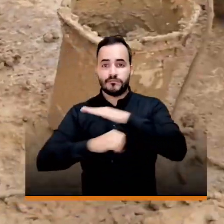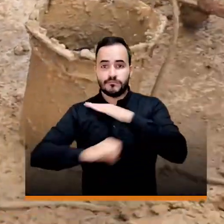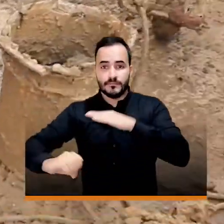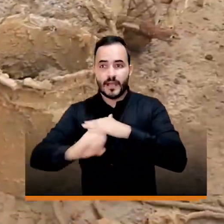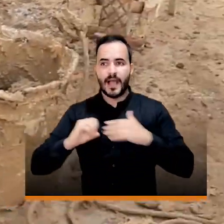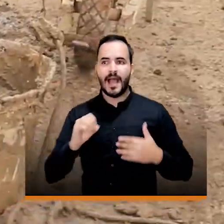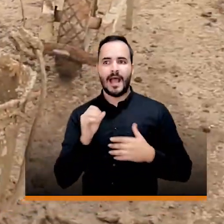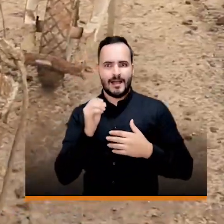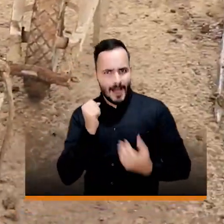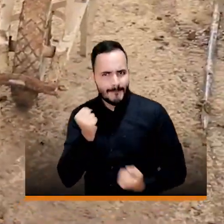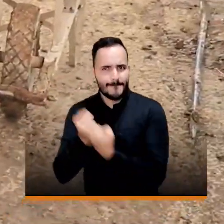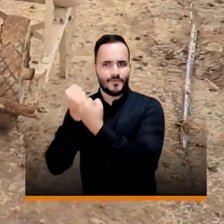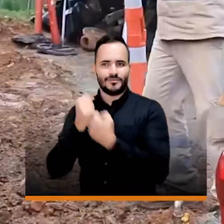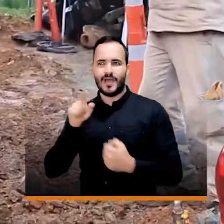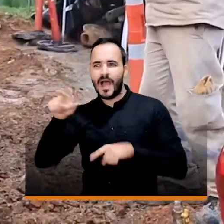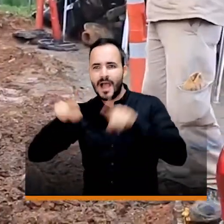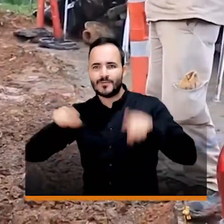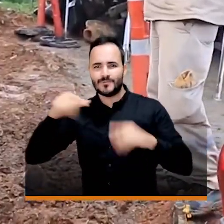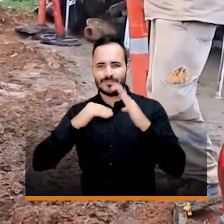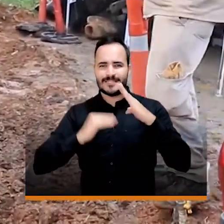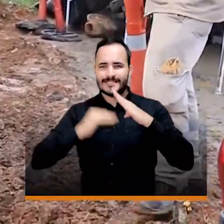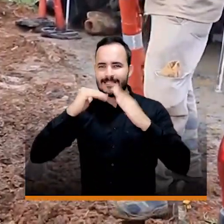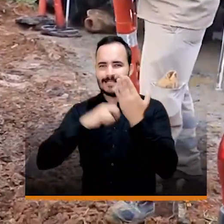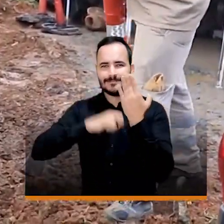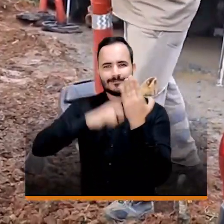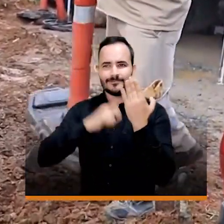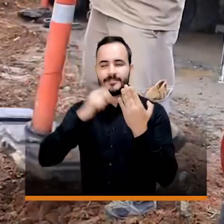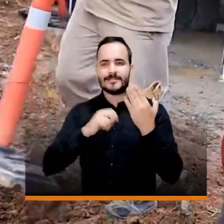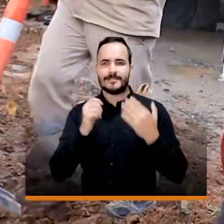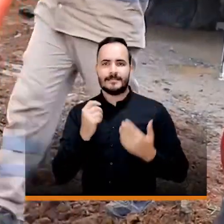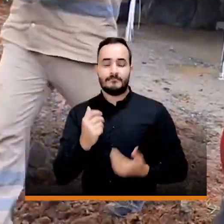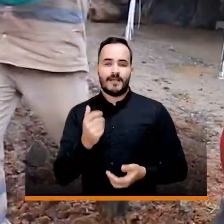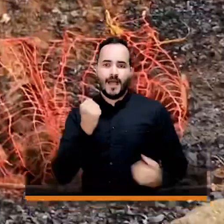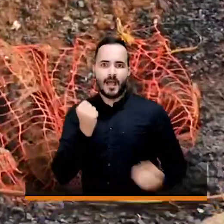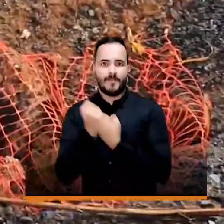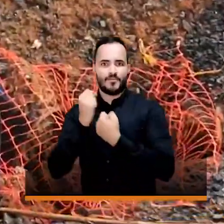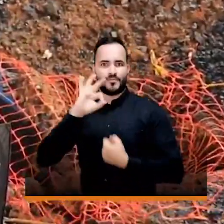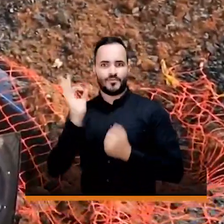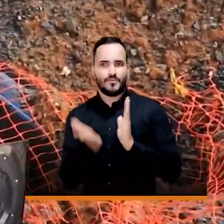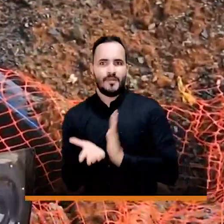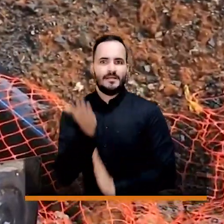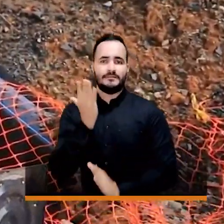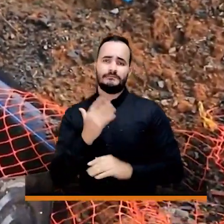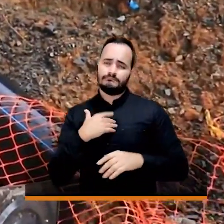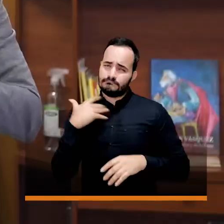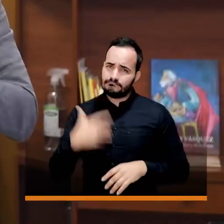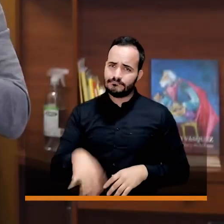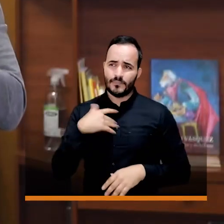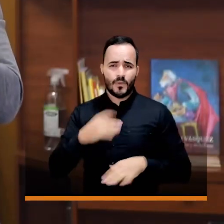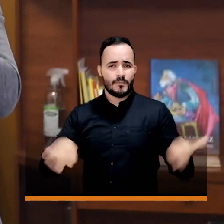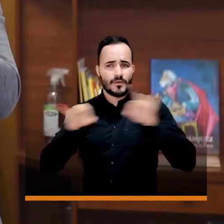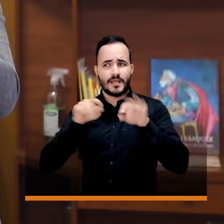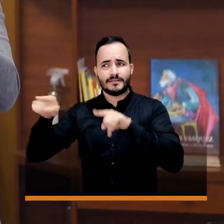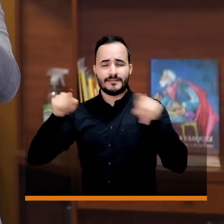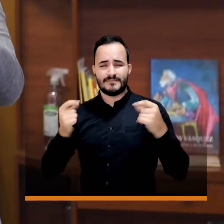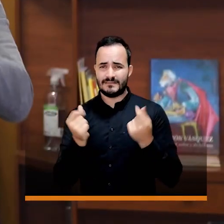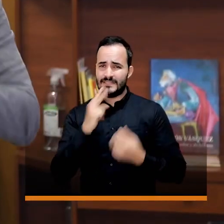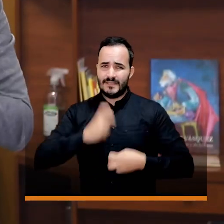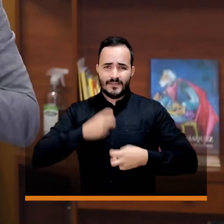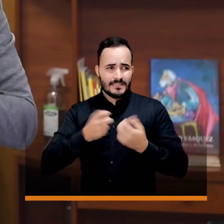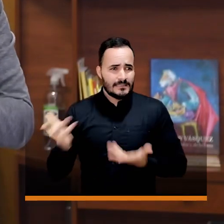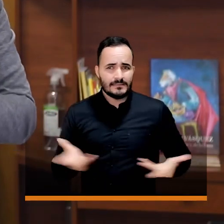de acueducto y alcantarillado para los estratos menos favorecidos. Un apoyo necesario para las familias que han sido